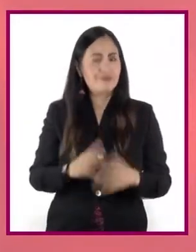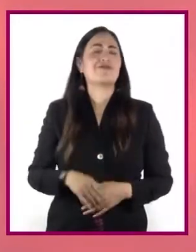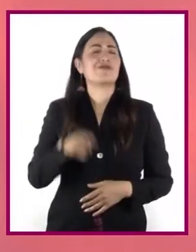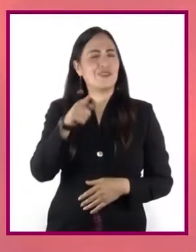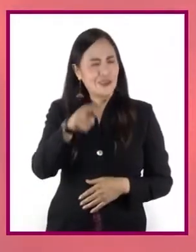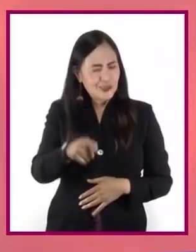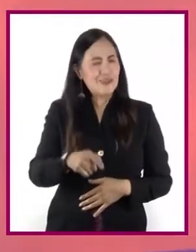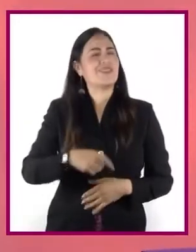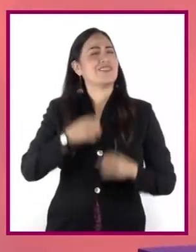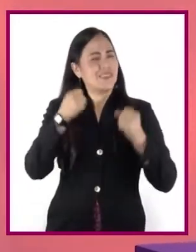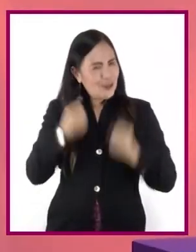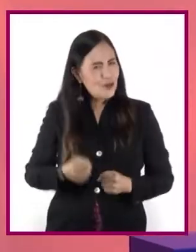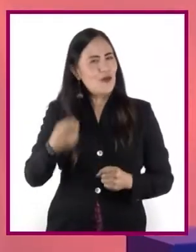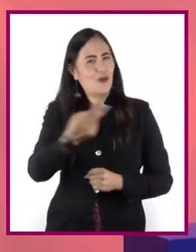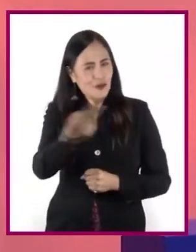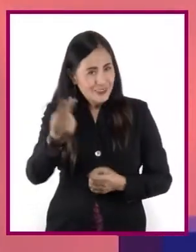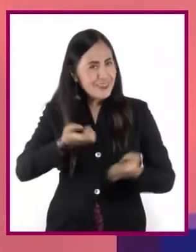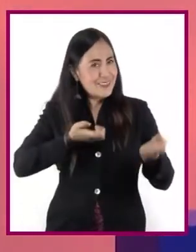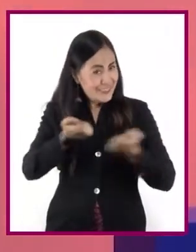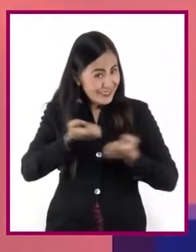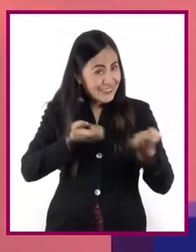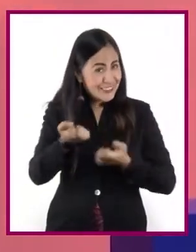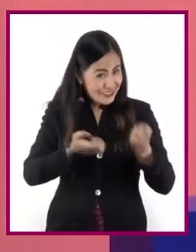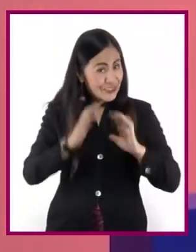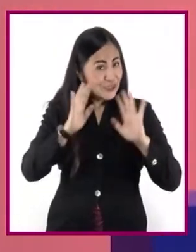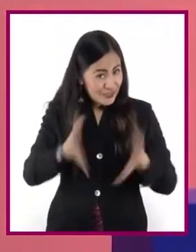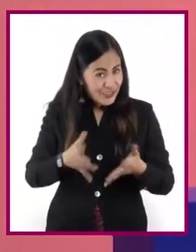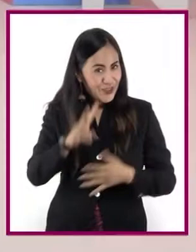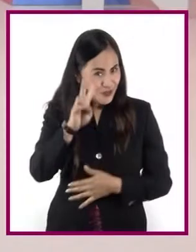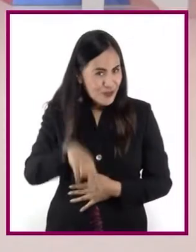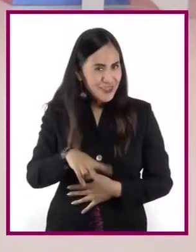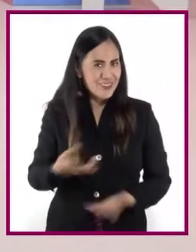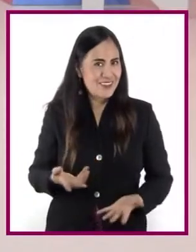estoy seguro que ya hicieron algo de ejercicio, ¿verdad?